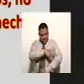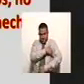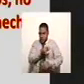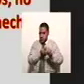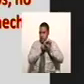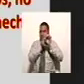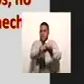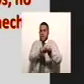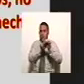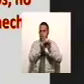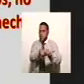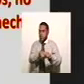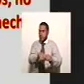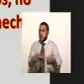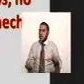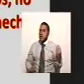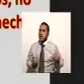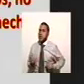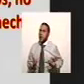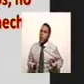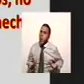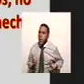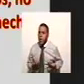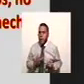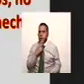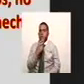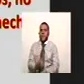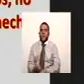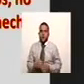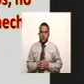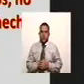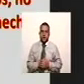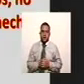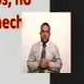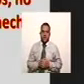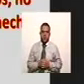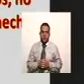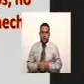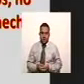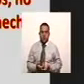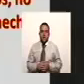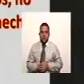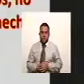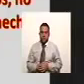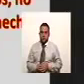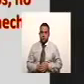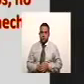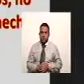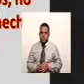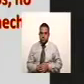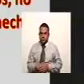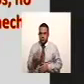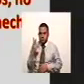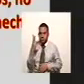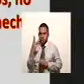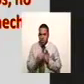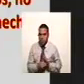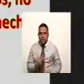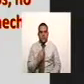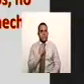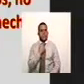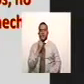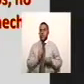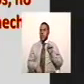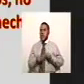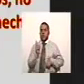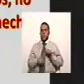Transporte ha mostrado incapacidad operativa para satisfacerlo, no solamente una, sino más de tres veces en lo que va corrido